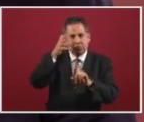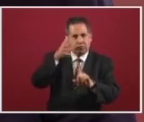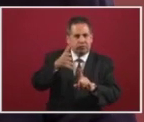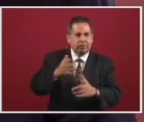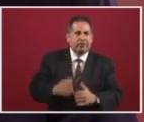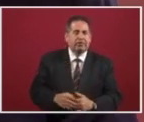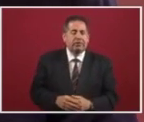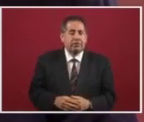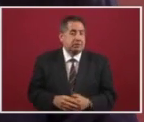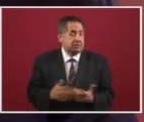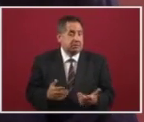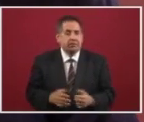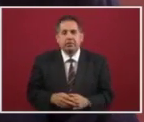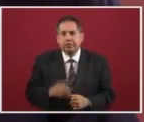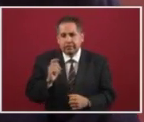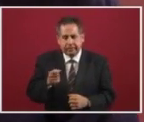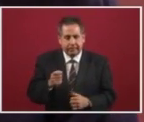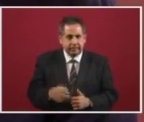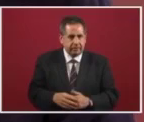De modo que